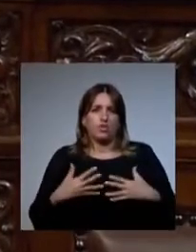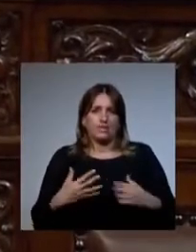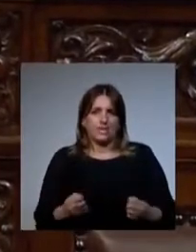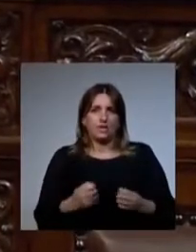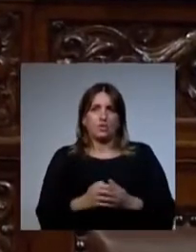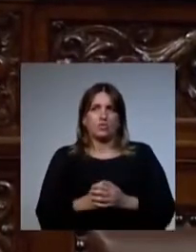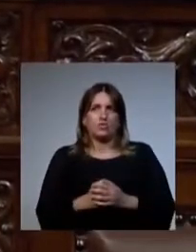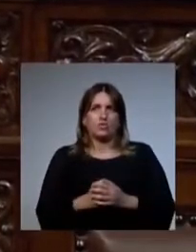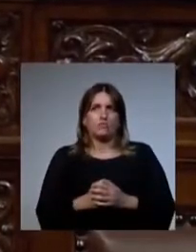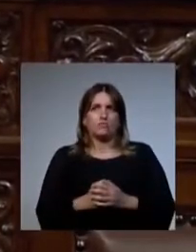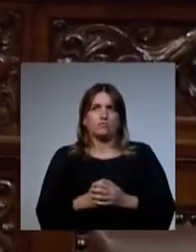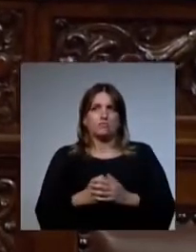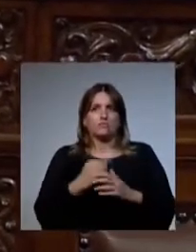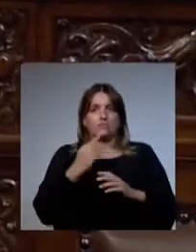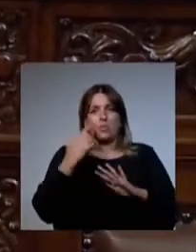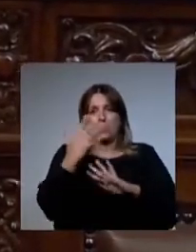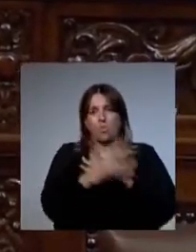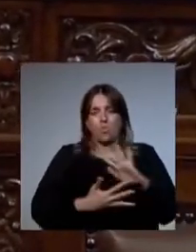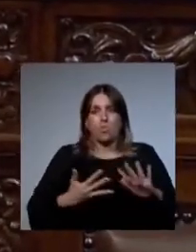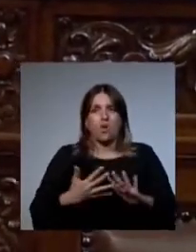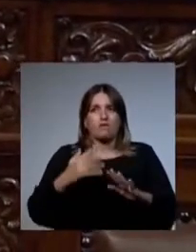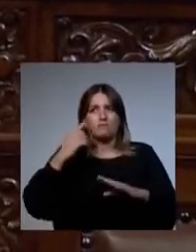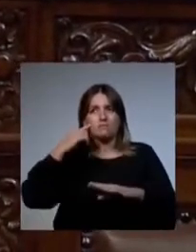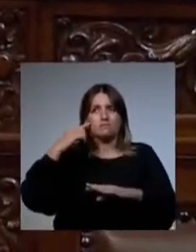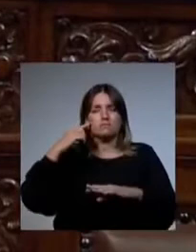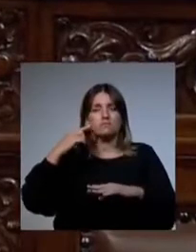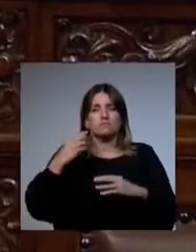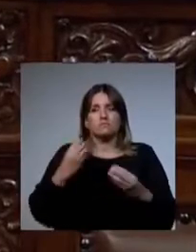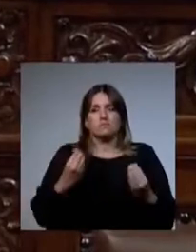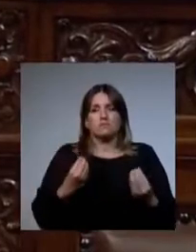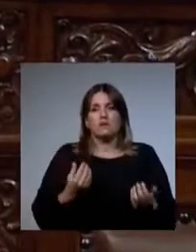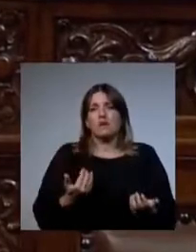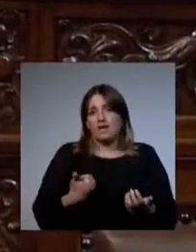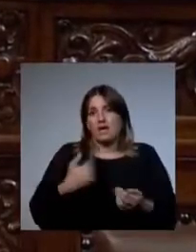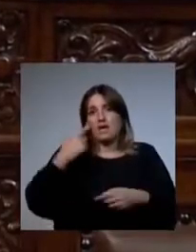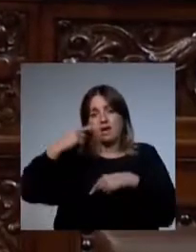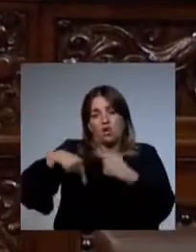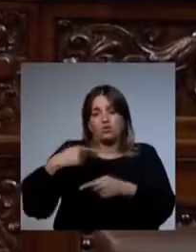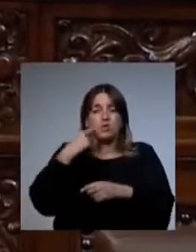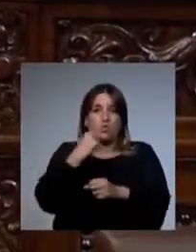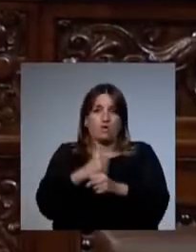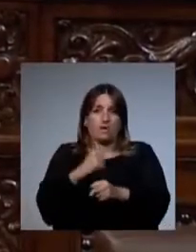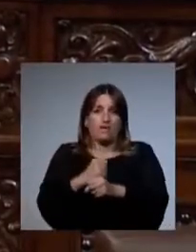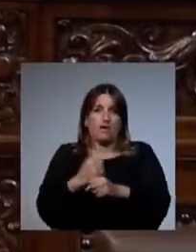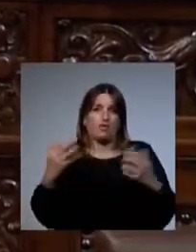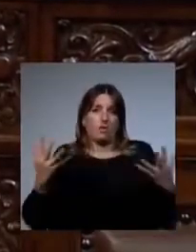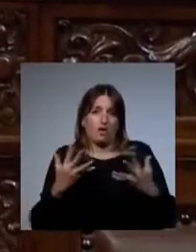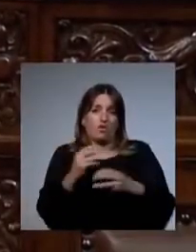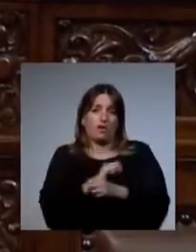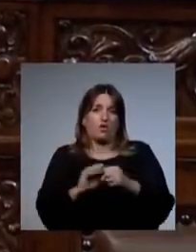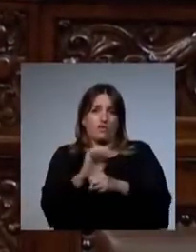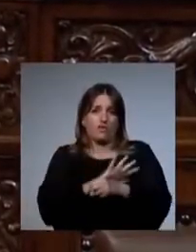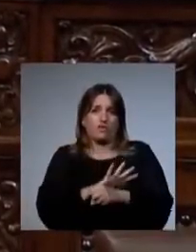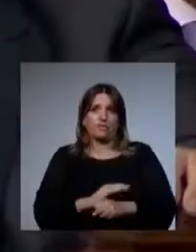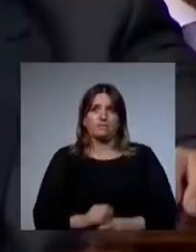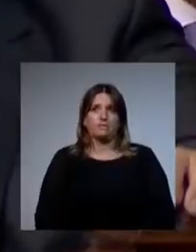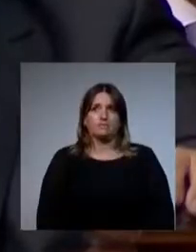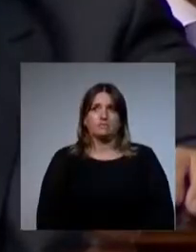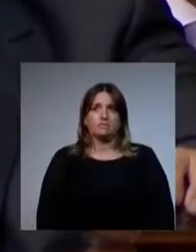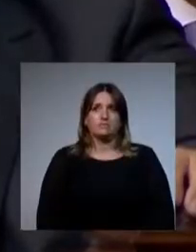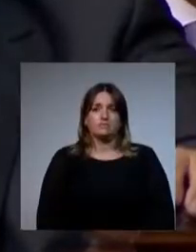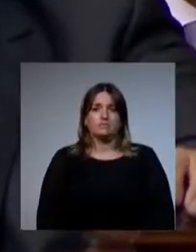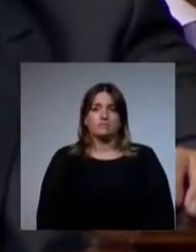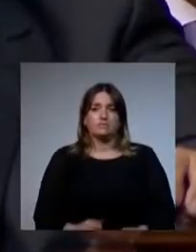y ancho del país, que no ha dejado de trabajar en estos tiempos de pandemia.